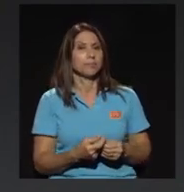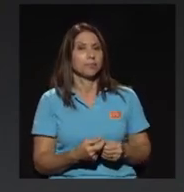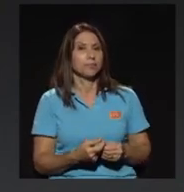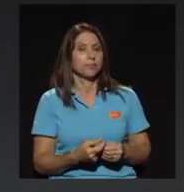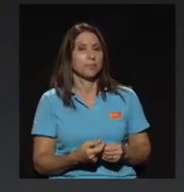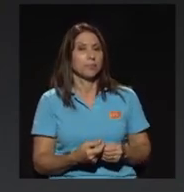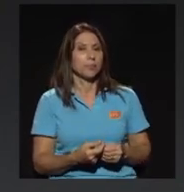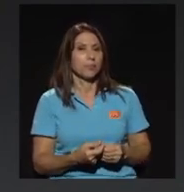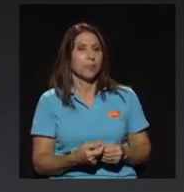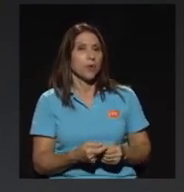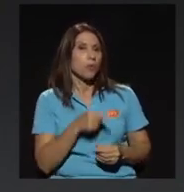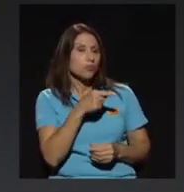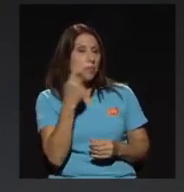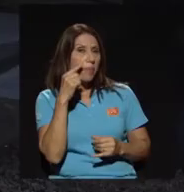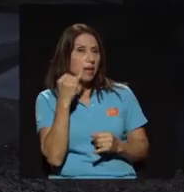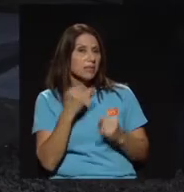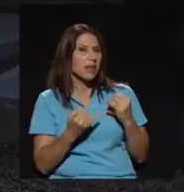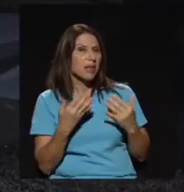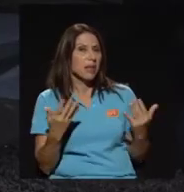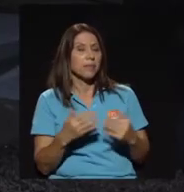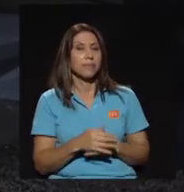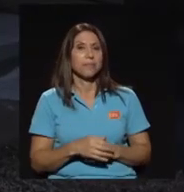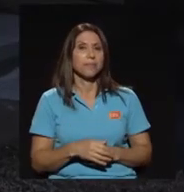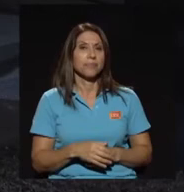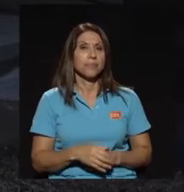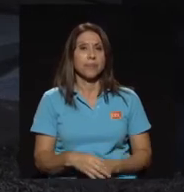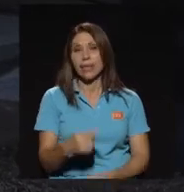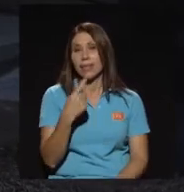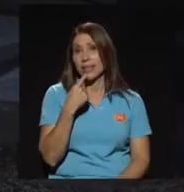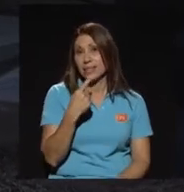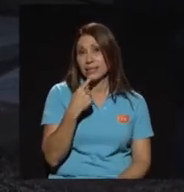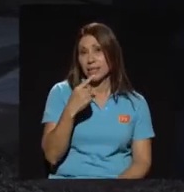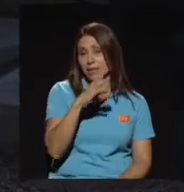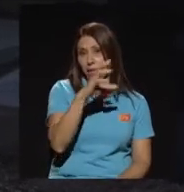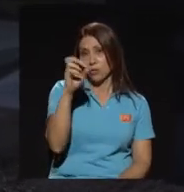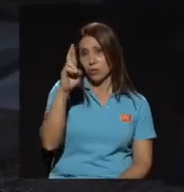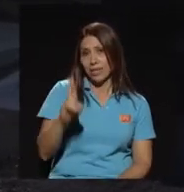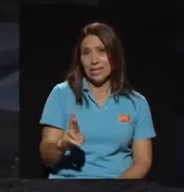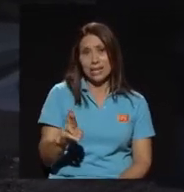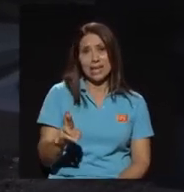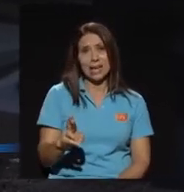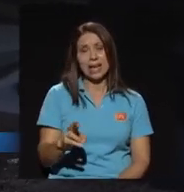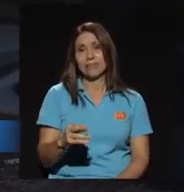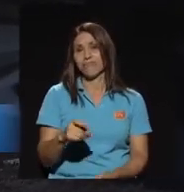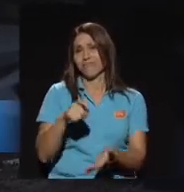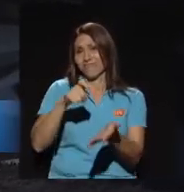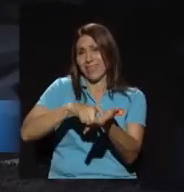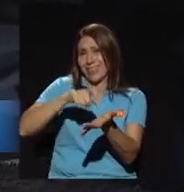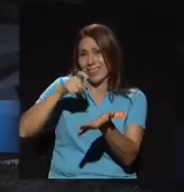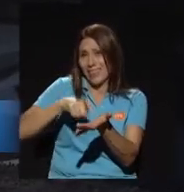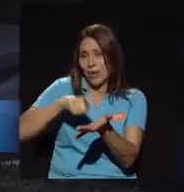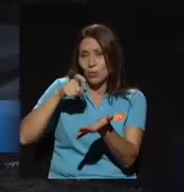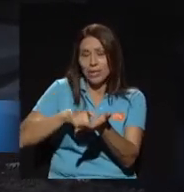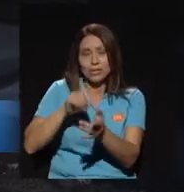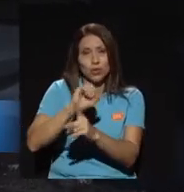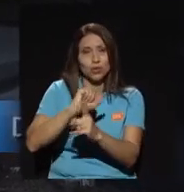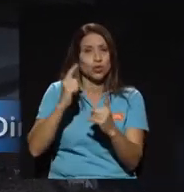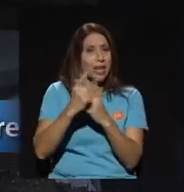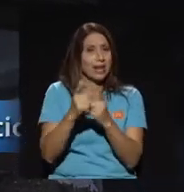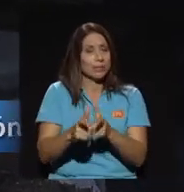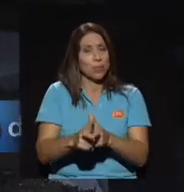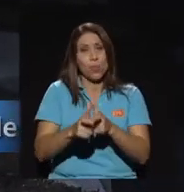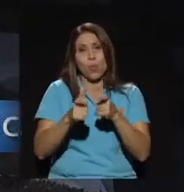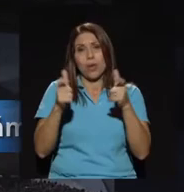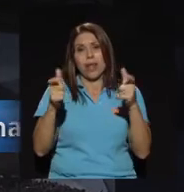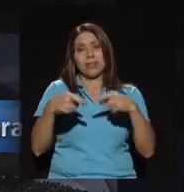¿Qué punto de cierre le daría? Decir que Costa Rica tiene unas deudas sociales muy grandes con las regiones